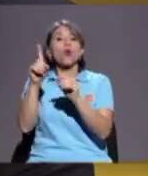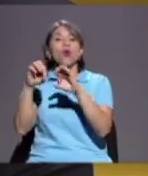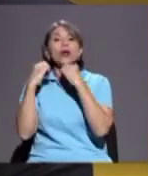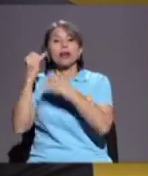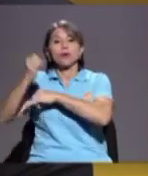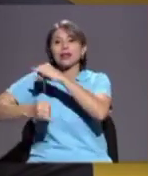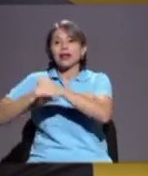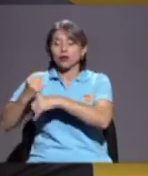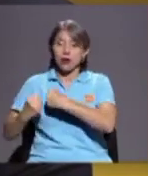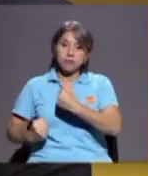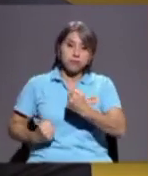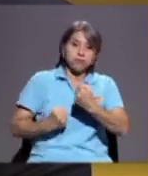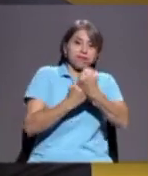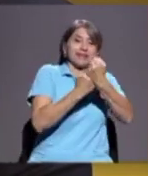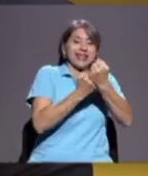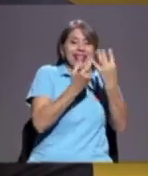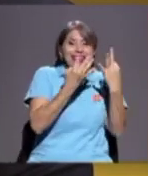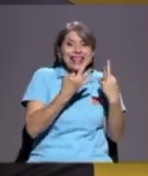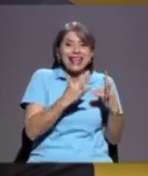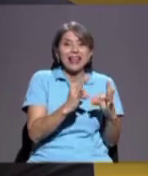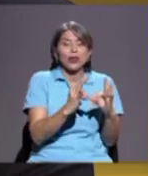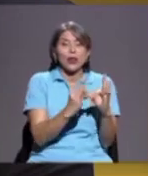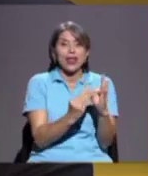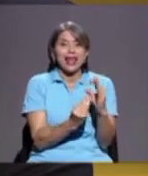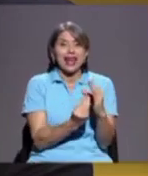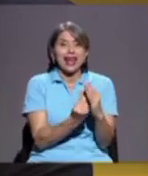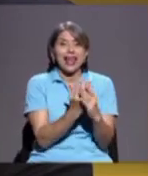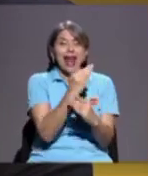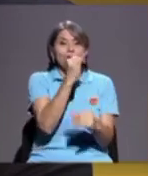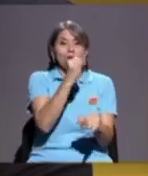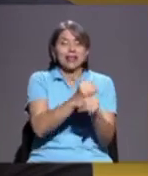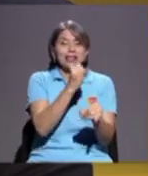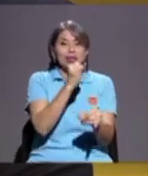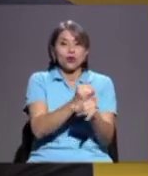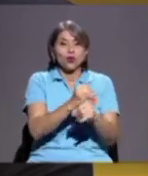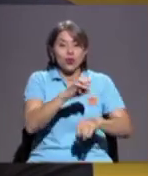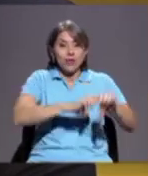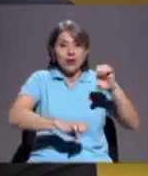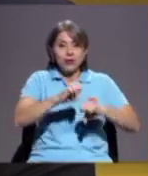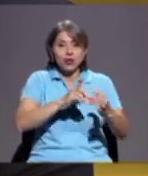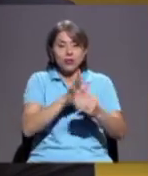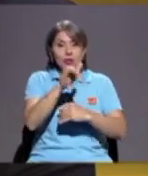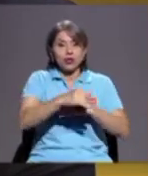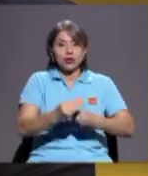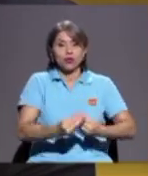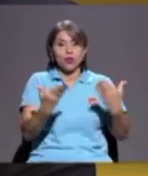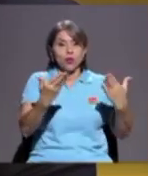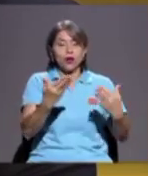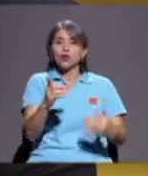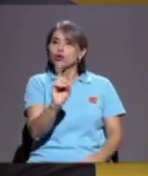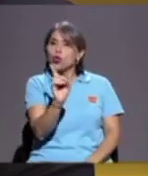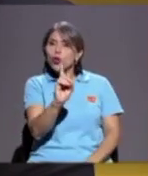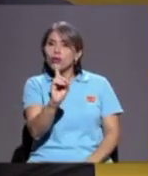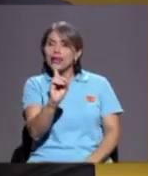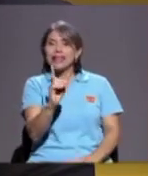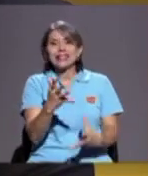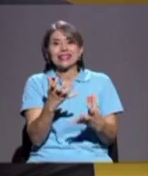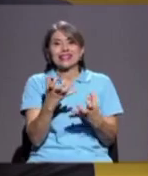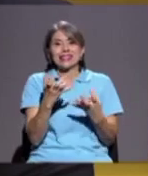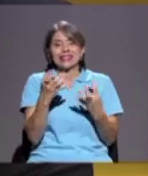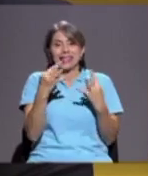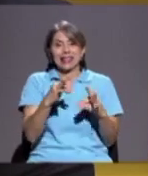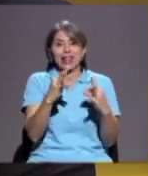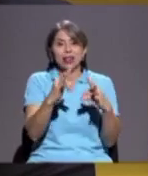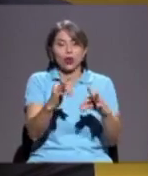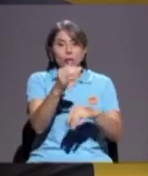internacional se intentó crear un instituto de evaluación de proyectos públicos en una universidad. Lamentablemente,